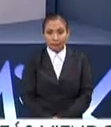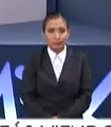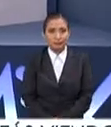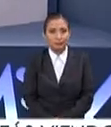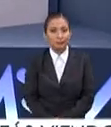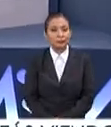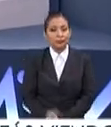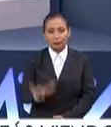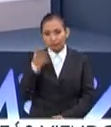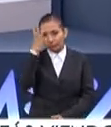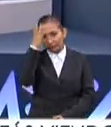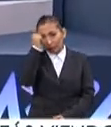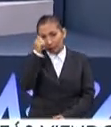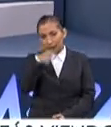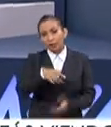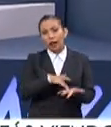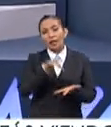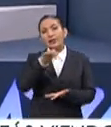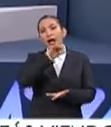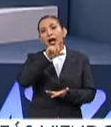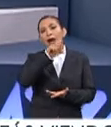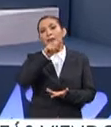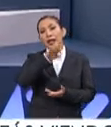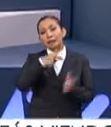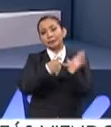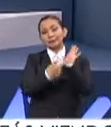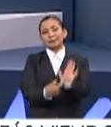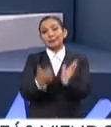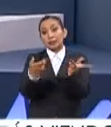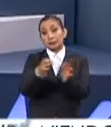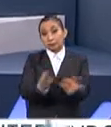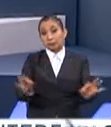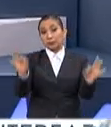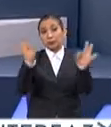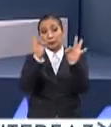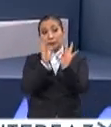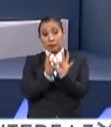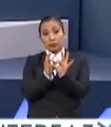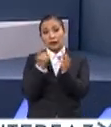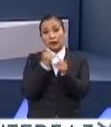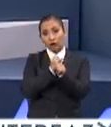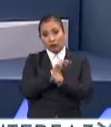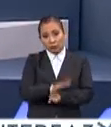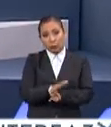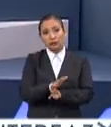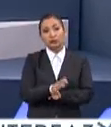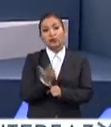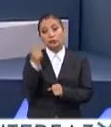pues muy de acuerdo contigo. Gracias, Javier, por darnos esta importante pues,